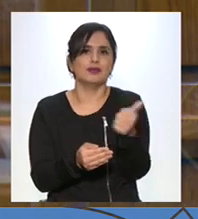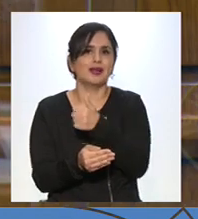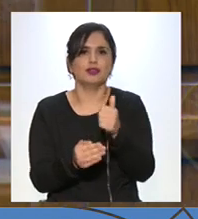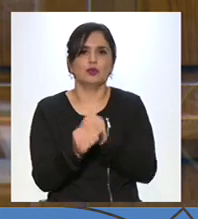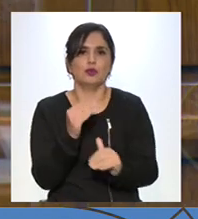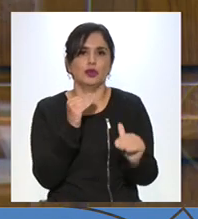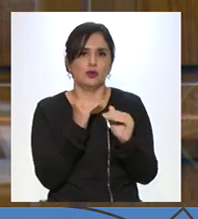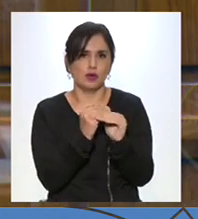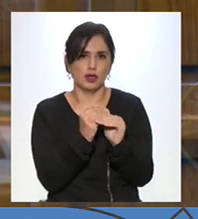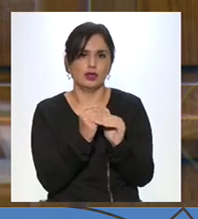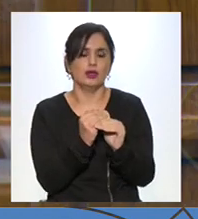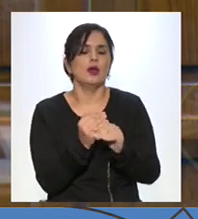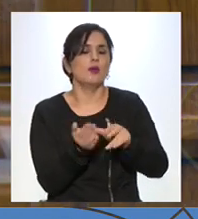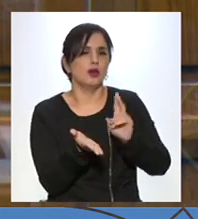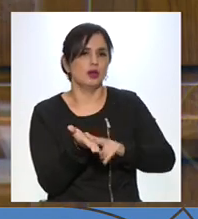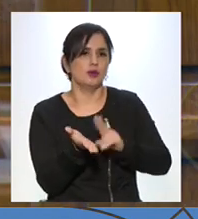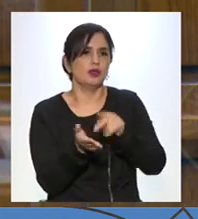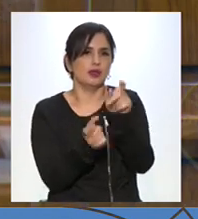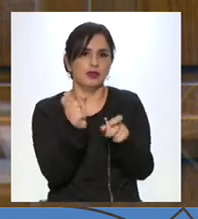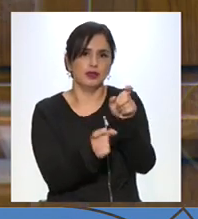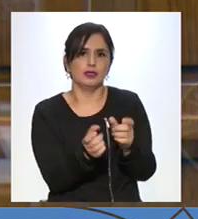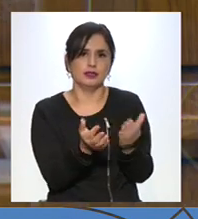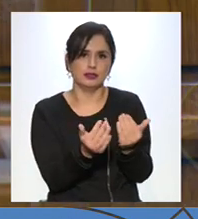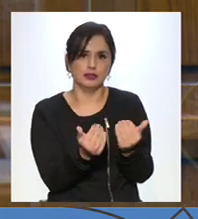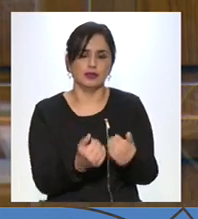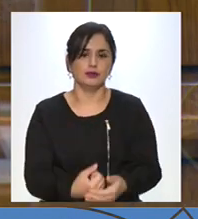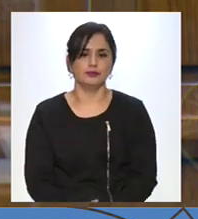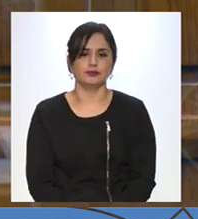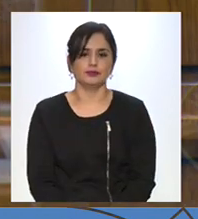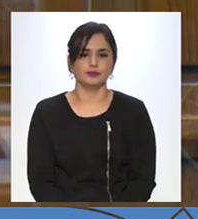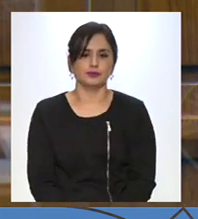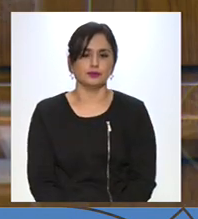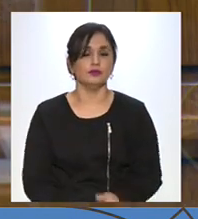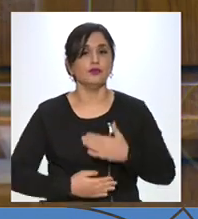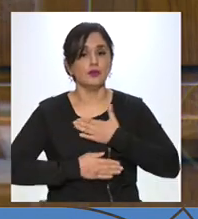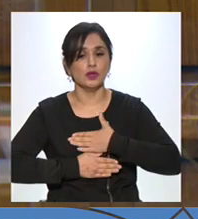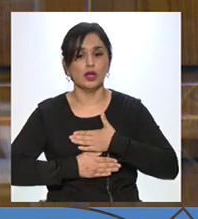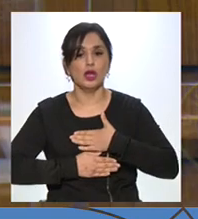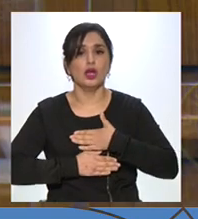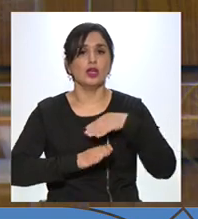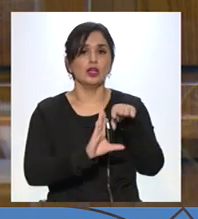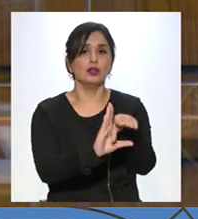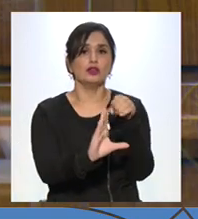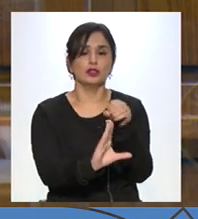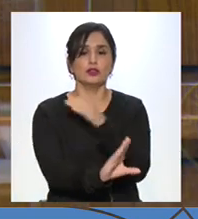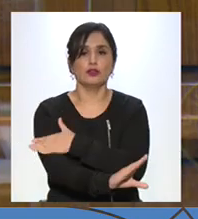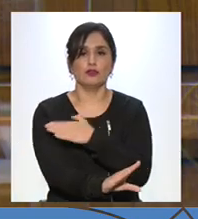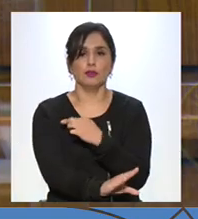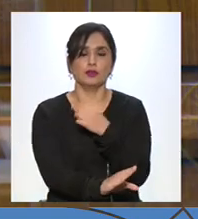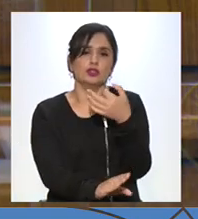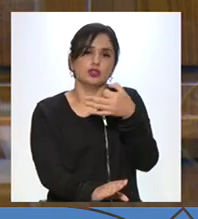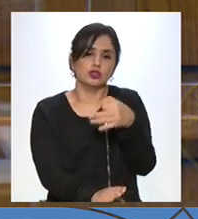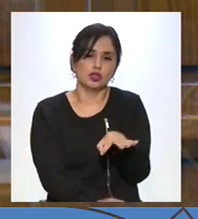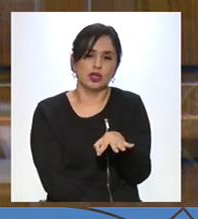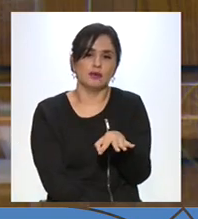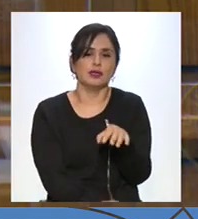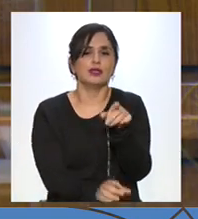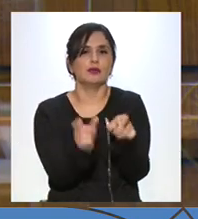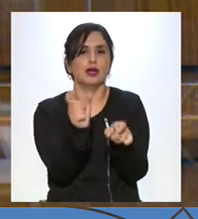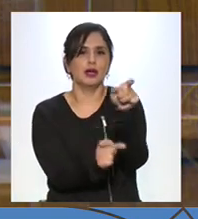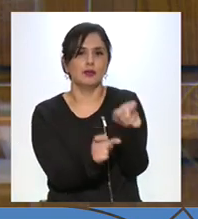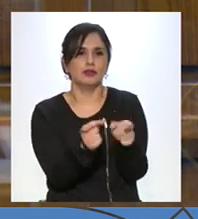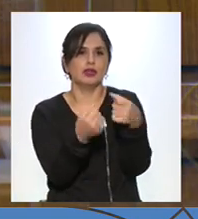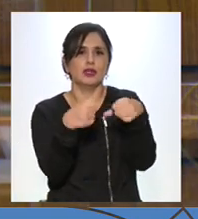que para la gente que efectivamente haya perdido sus empleos. Me hubiera encantado que los retiros de la AFP solo hubiesen sido para aquellos que